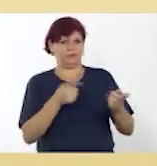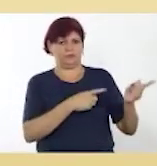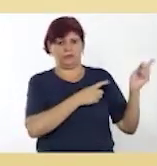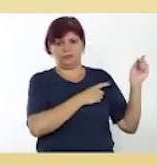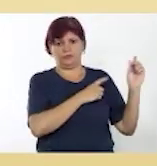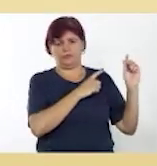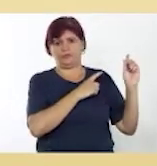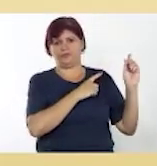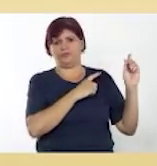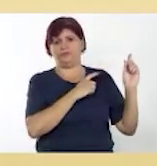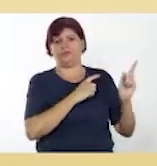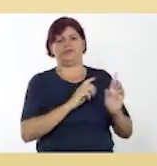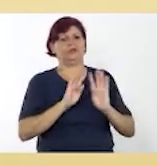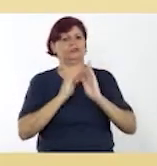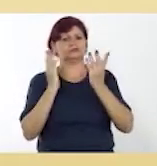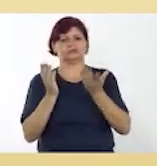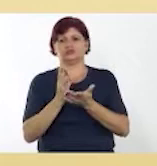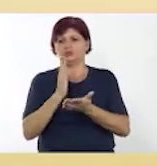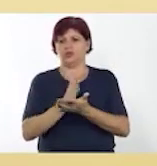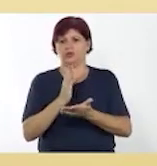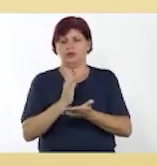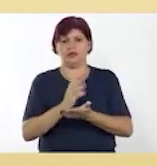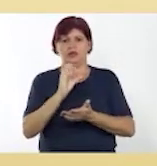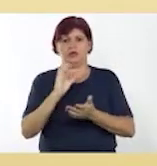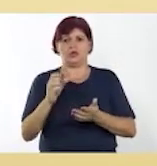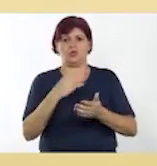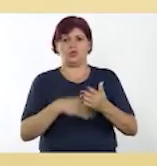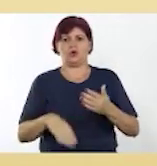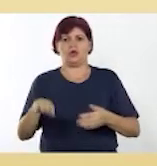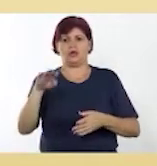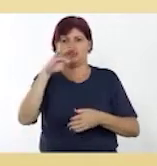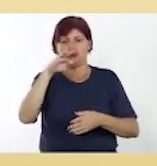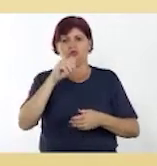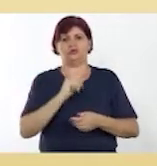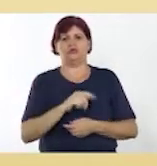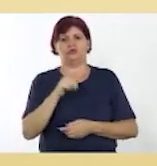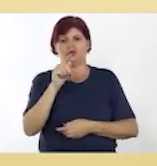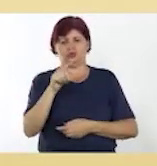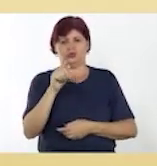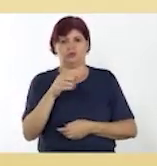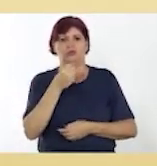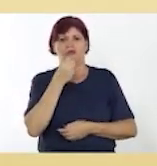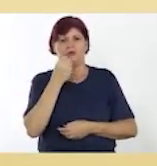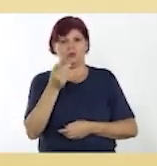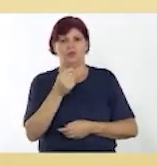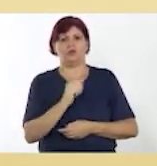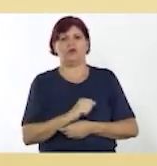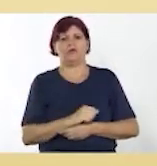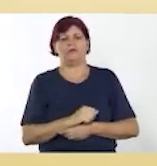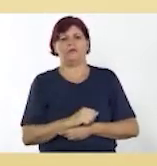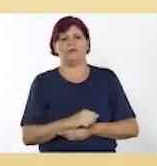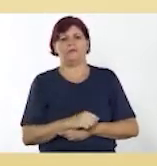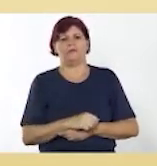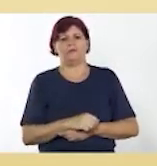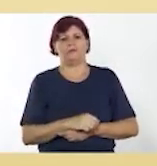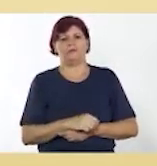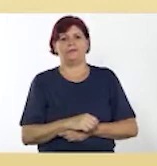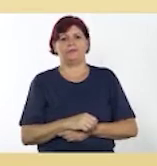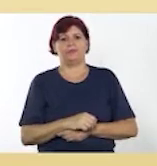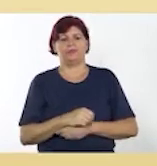estadística descriptiva que están en todos los centros de la educación de adultos y que ustedes lo pueden estar